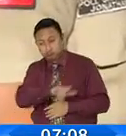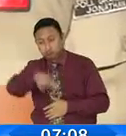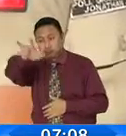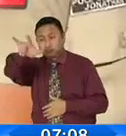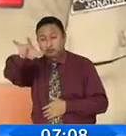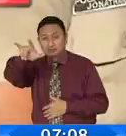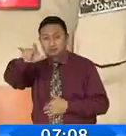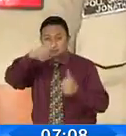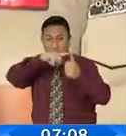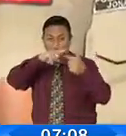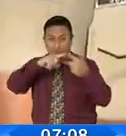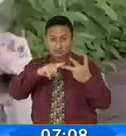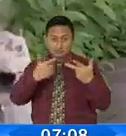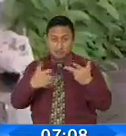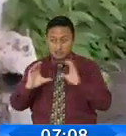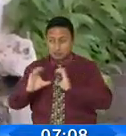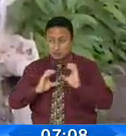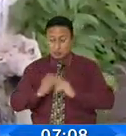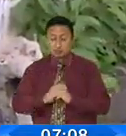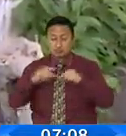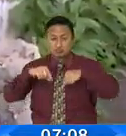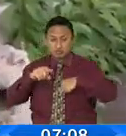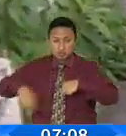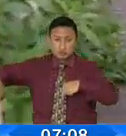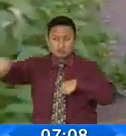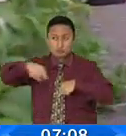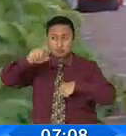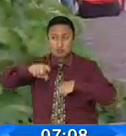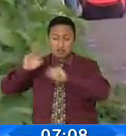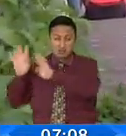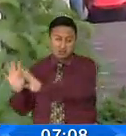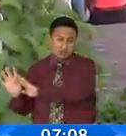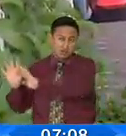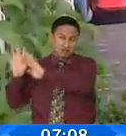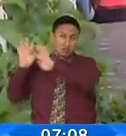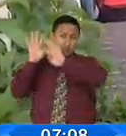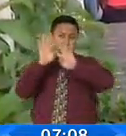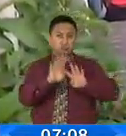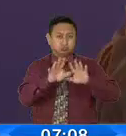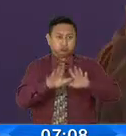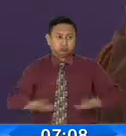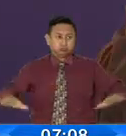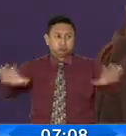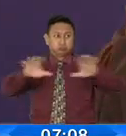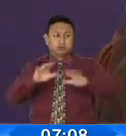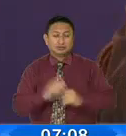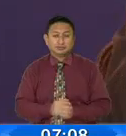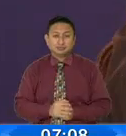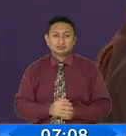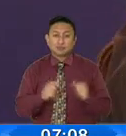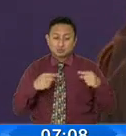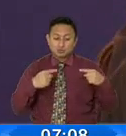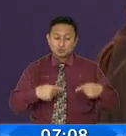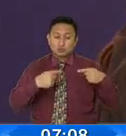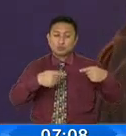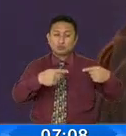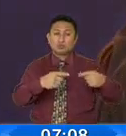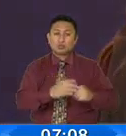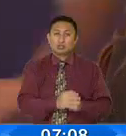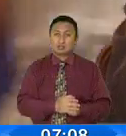de desplegar operativos conjuntos permanentes